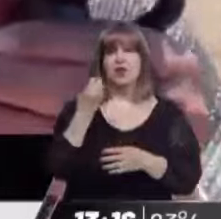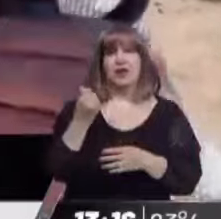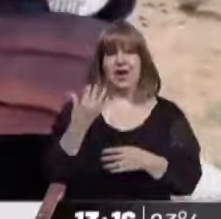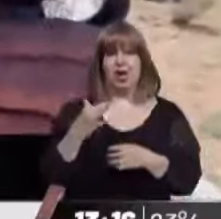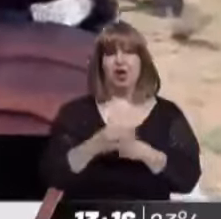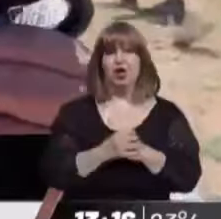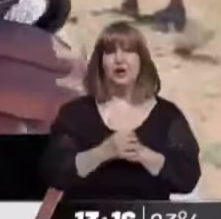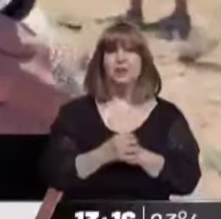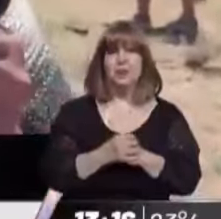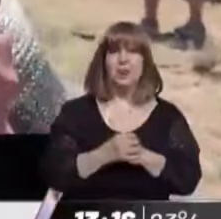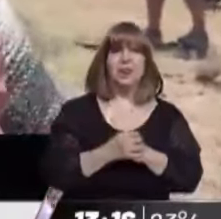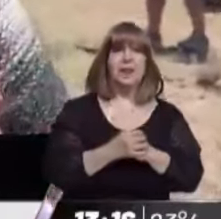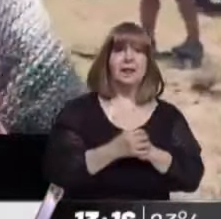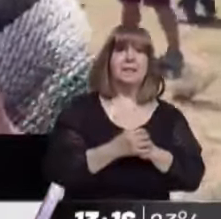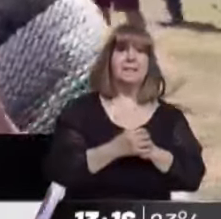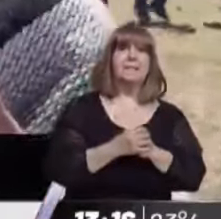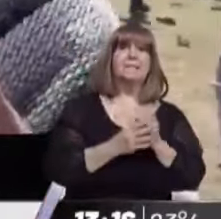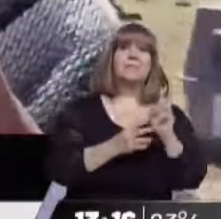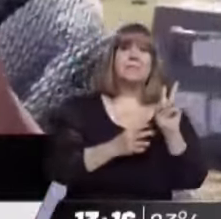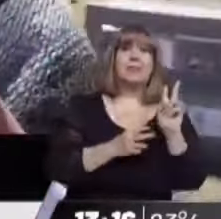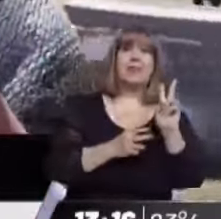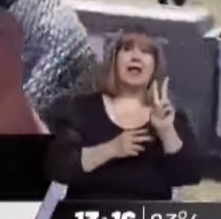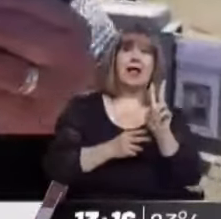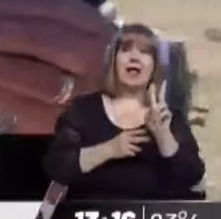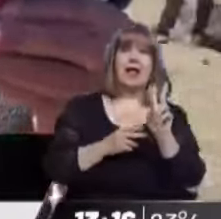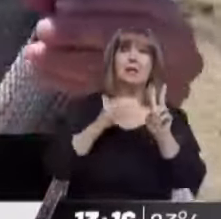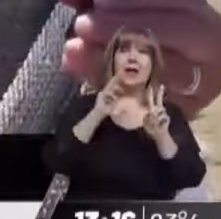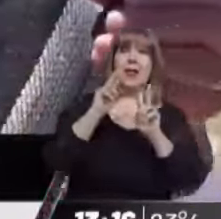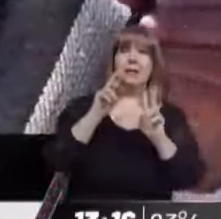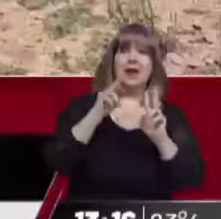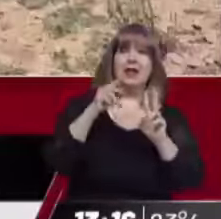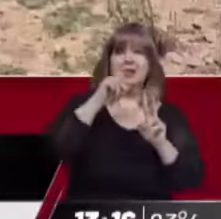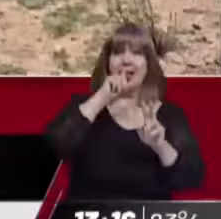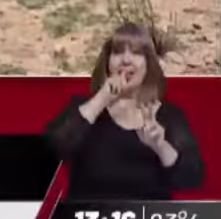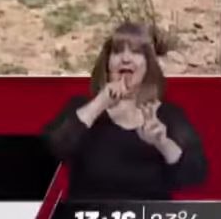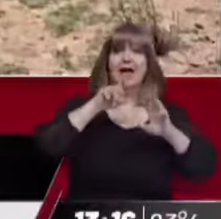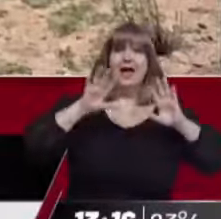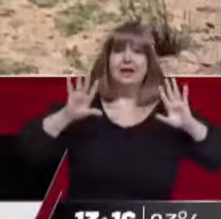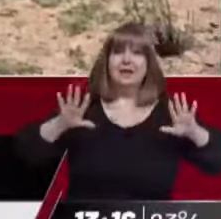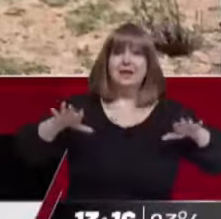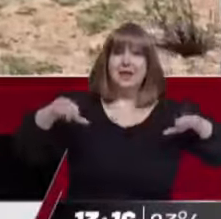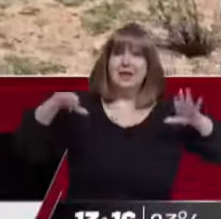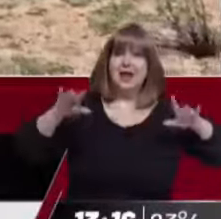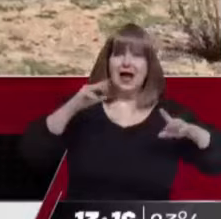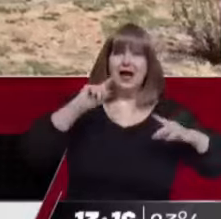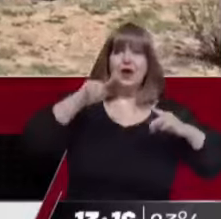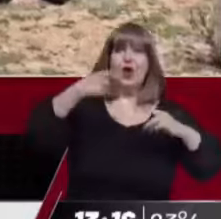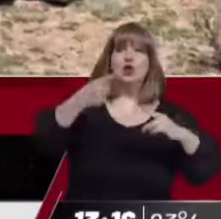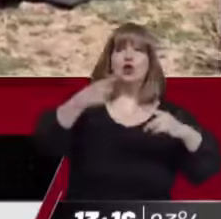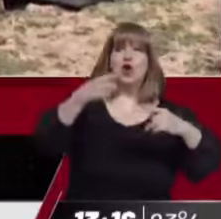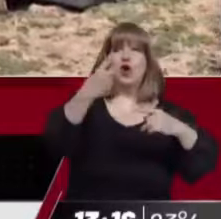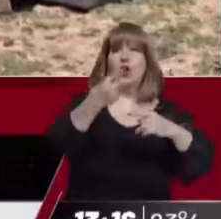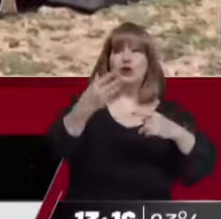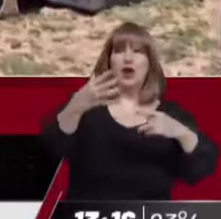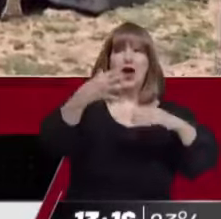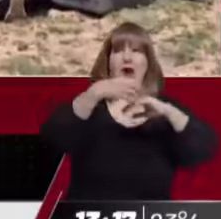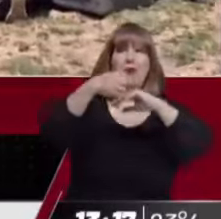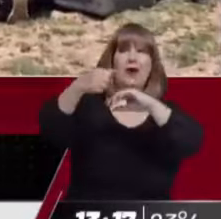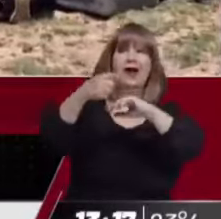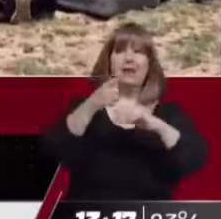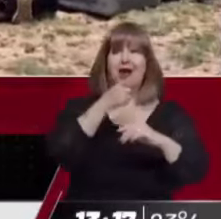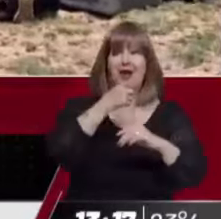es hermoso. Respeto y amor, viendo. Qué lindas palabras, niños, hermosas. Niños y sierra. Señorita, venga para acá, las dos